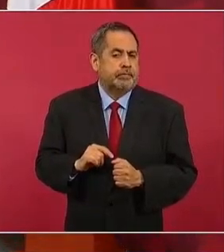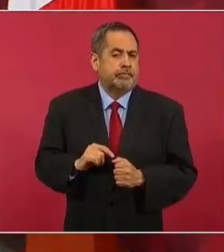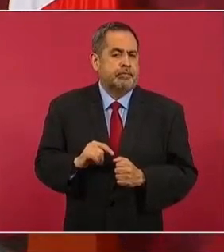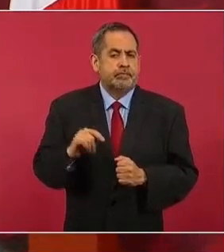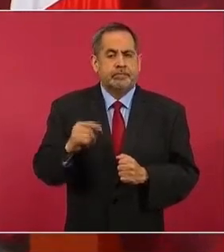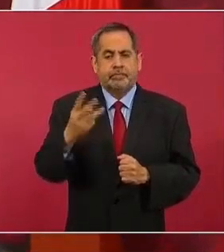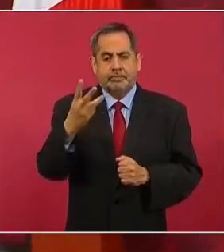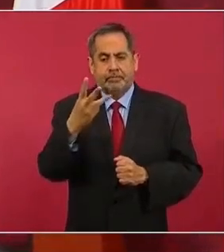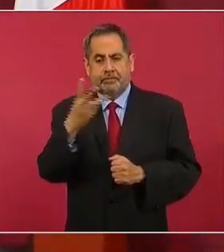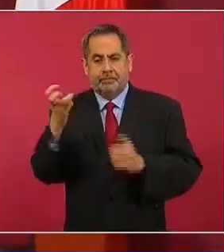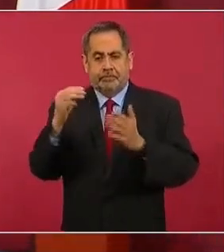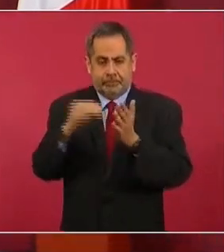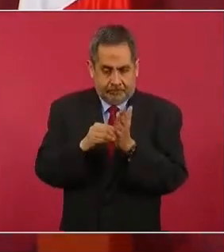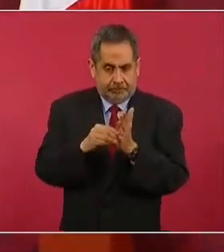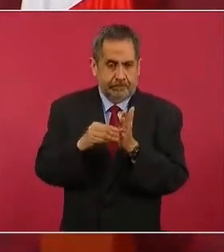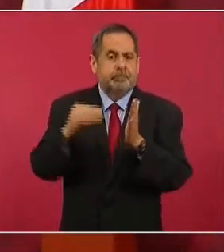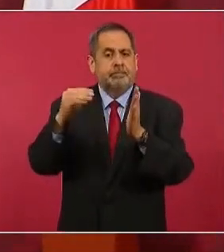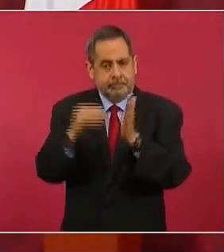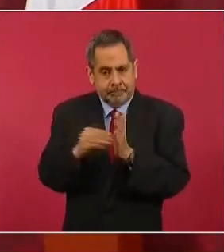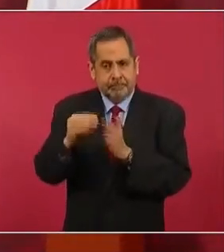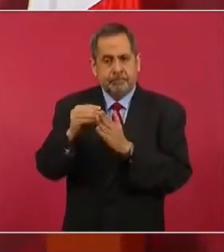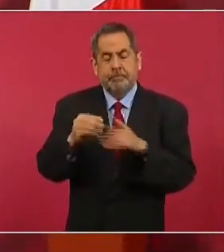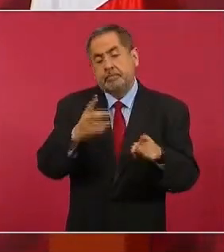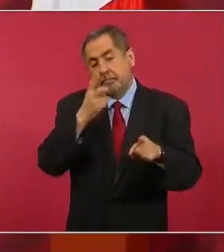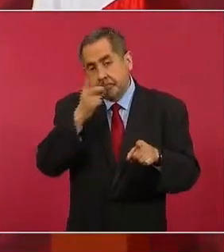en 300,000 millones.